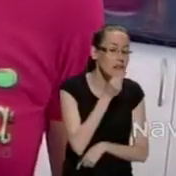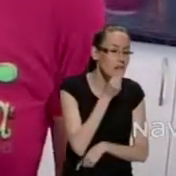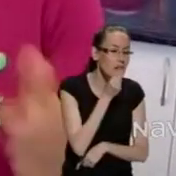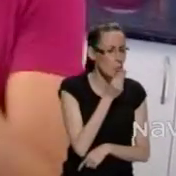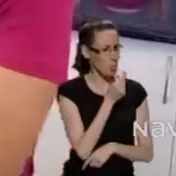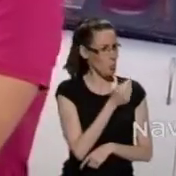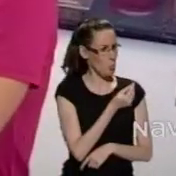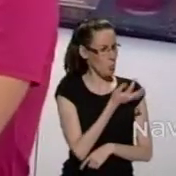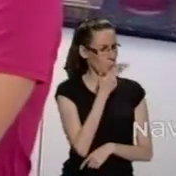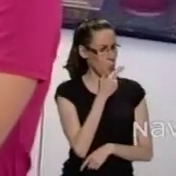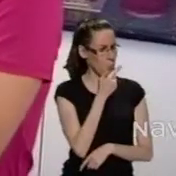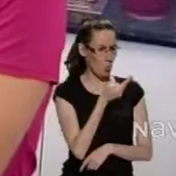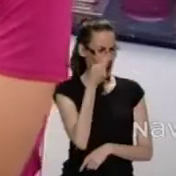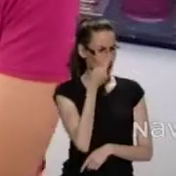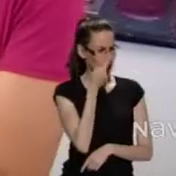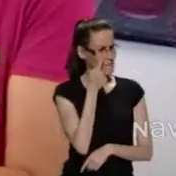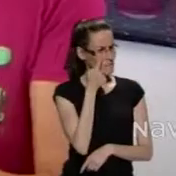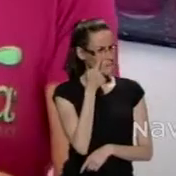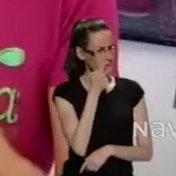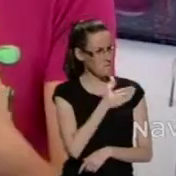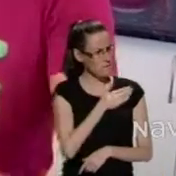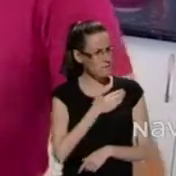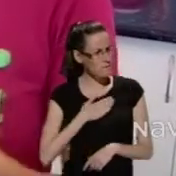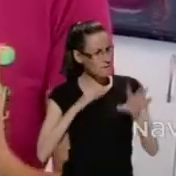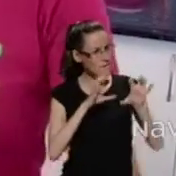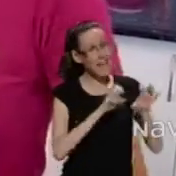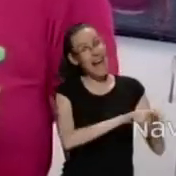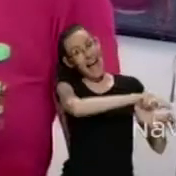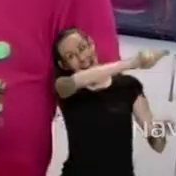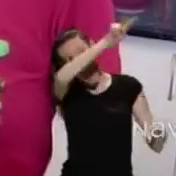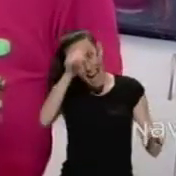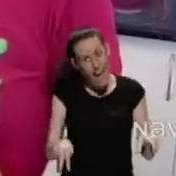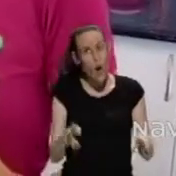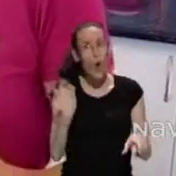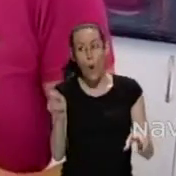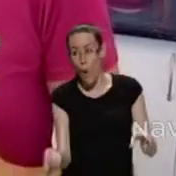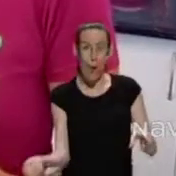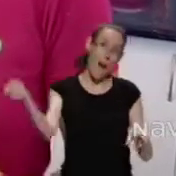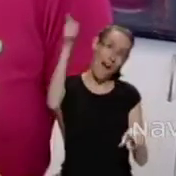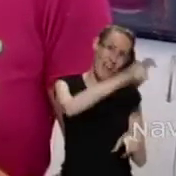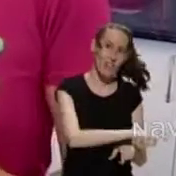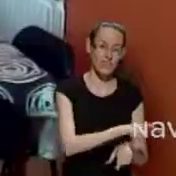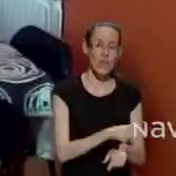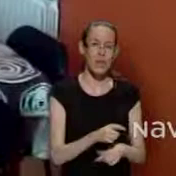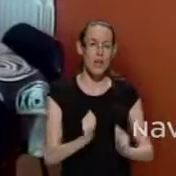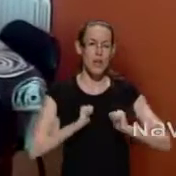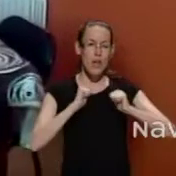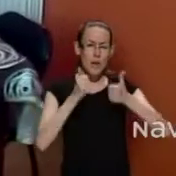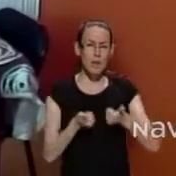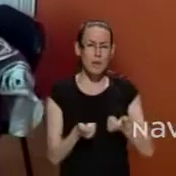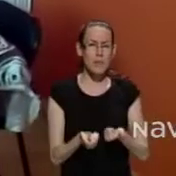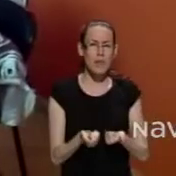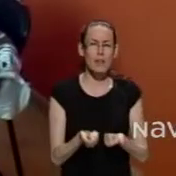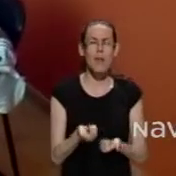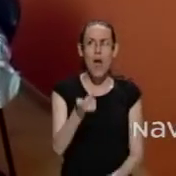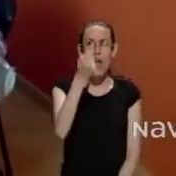luego quieren comer. Porque, claro, una vez que empiezas en esta dinámica, tú quieres mantenerte comiendo de esta manera porque